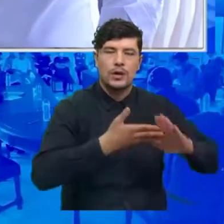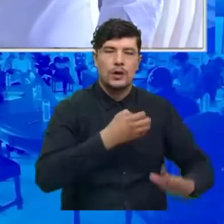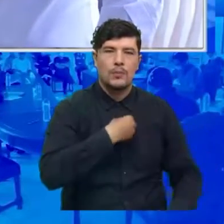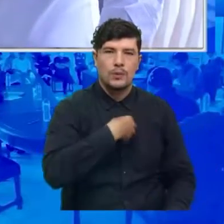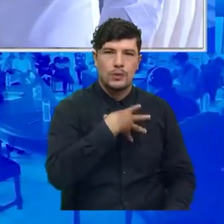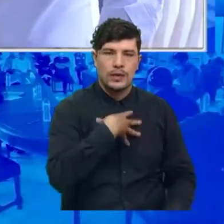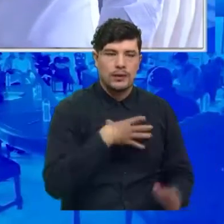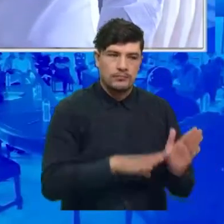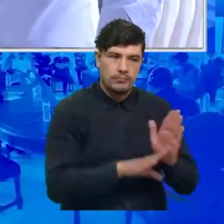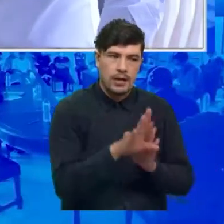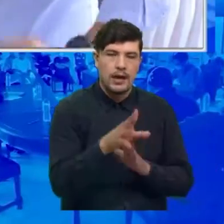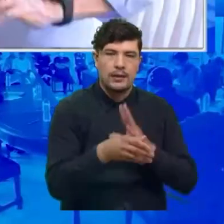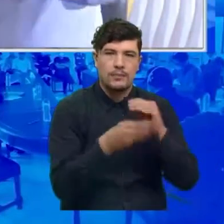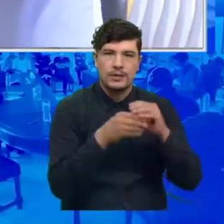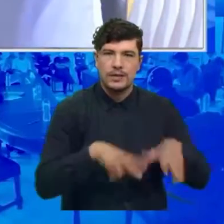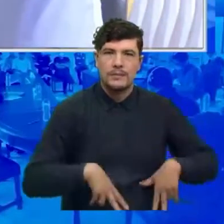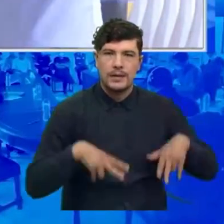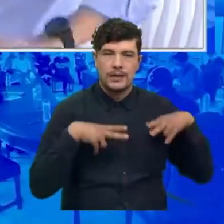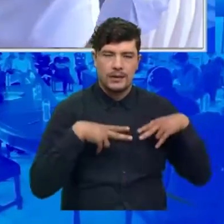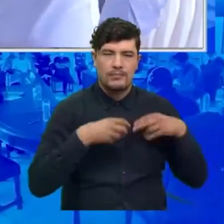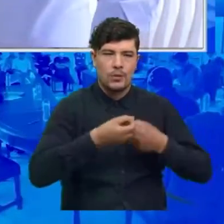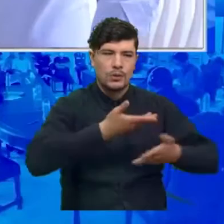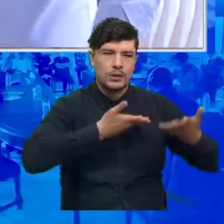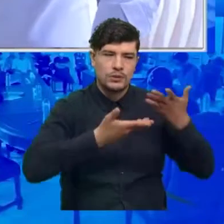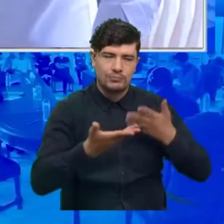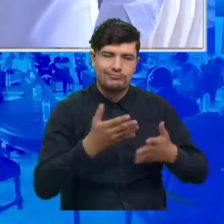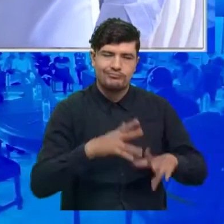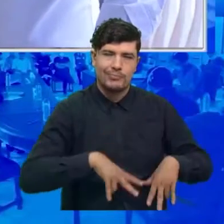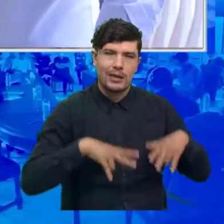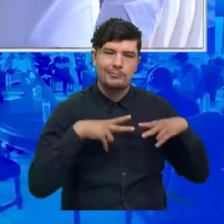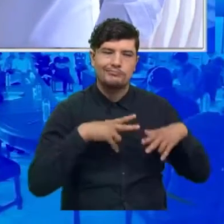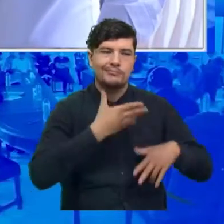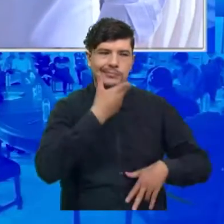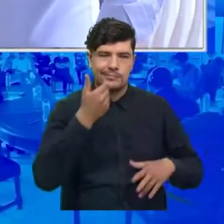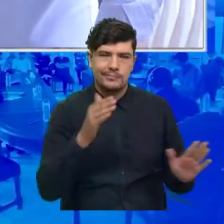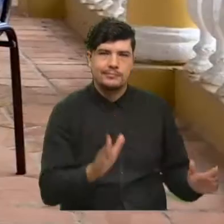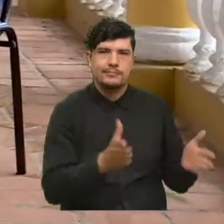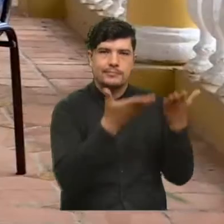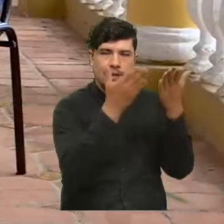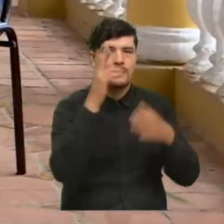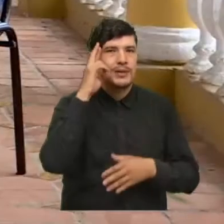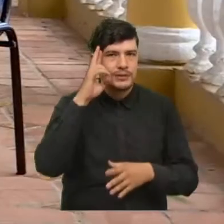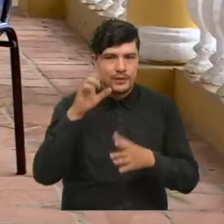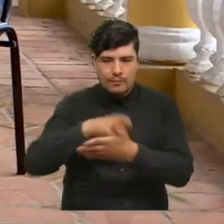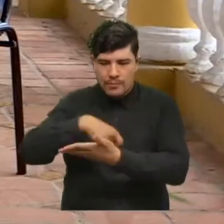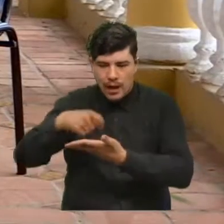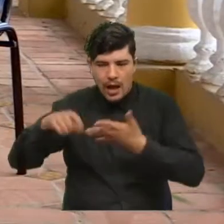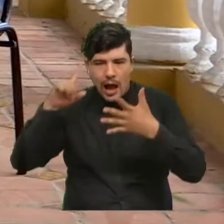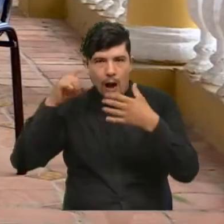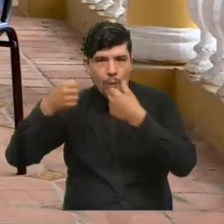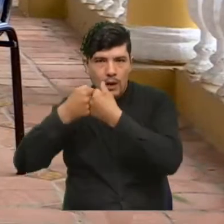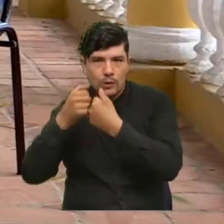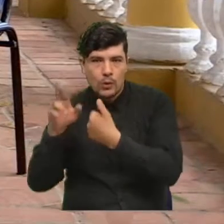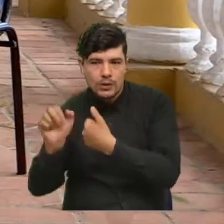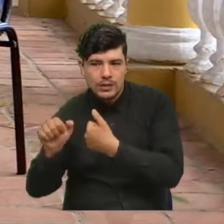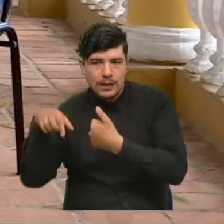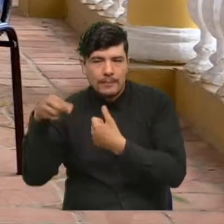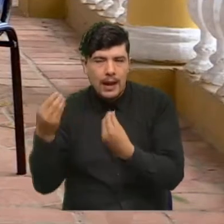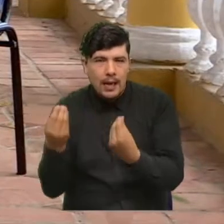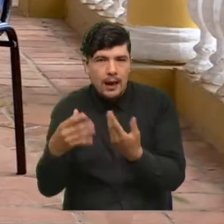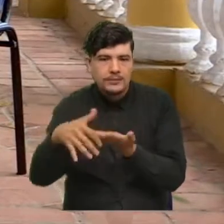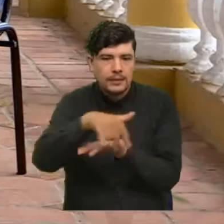de vida que eso es el anhelo con el gran de santander para que como regiones de hermandad como regiones hermanas